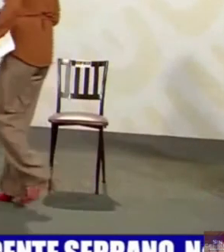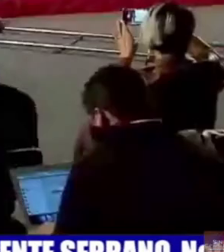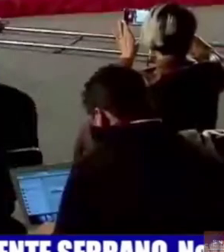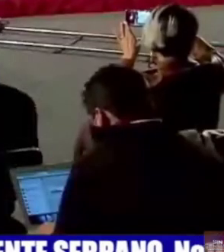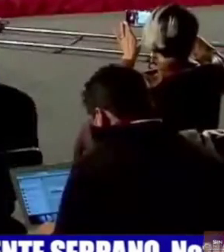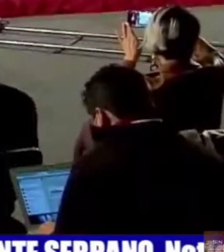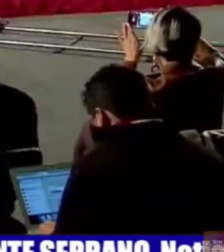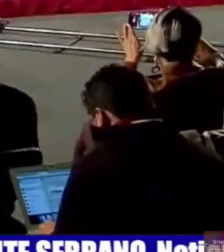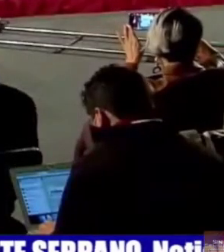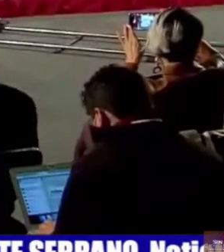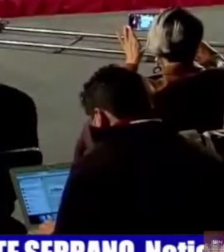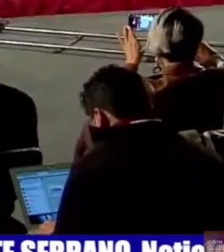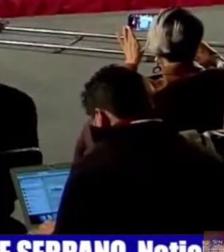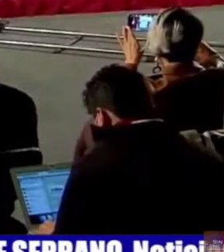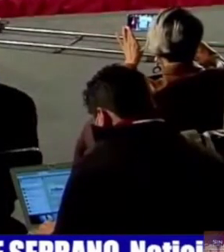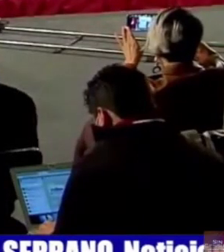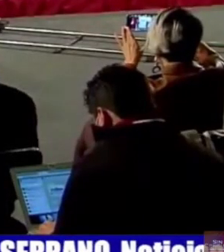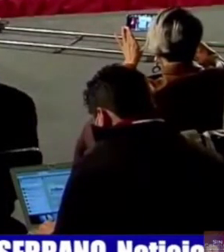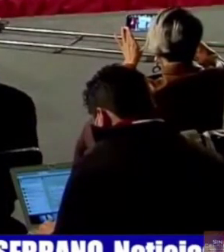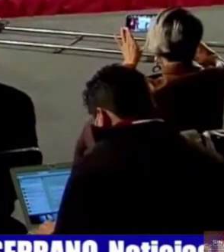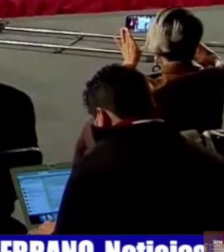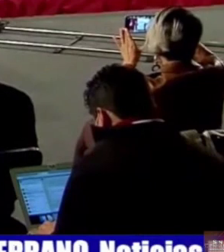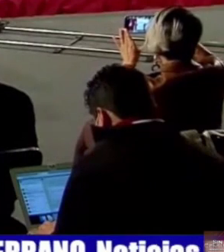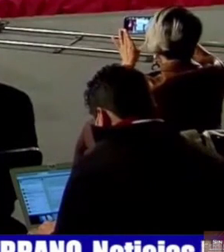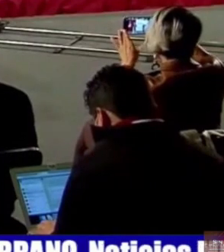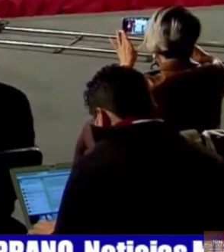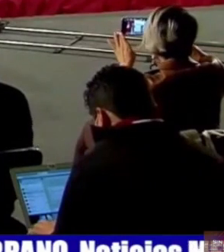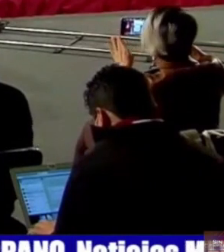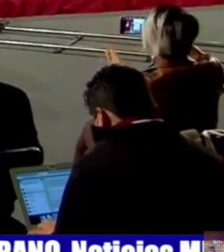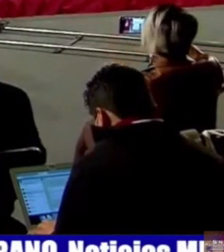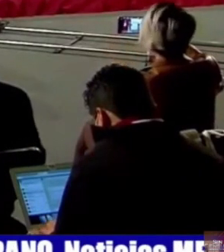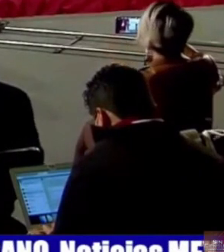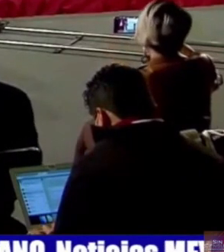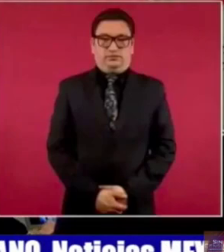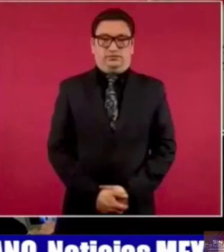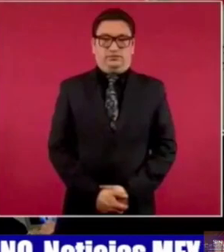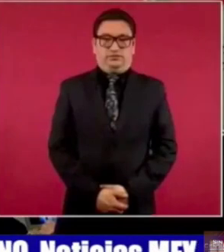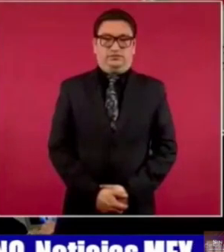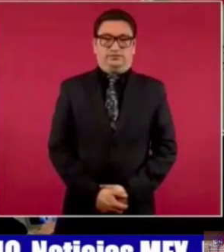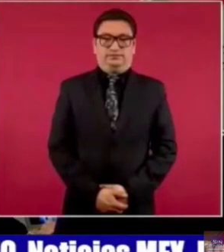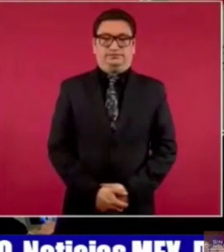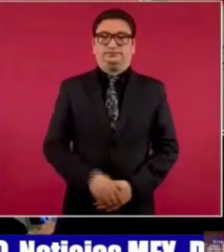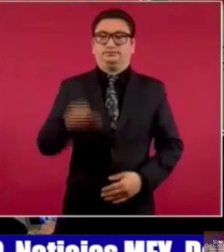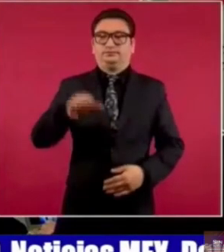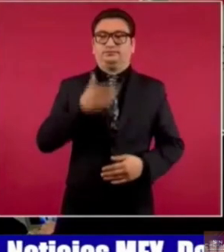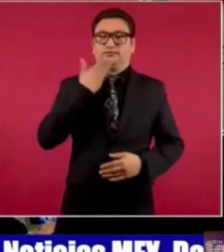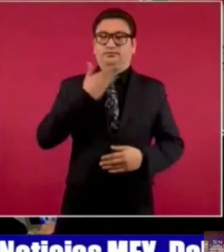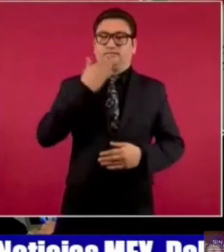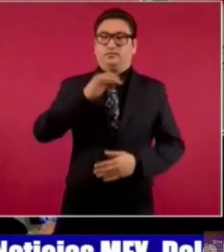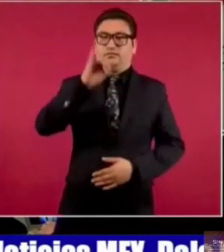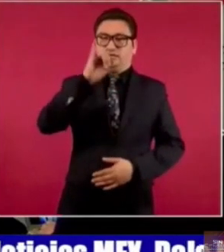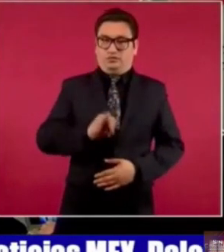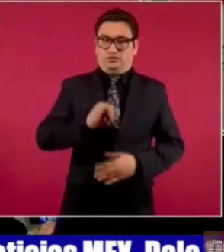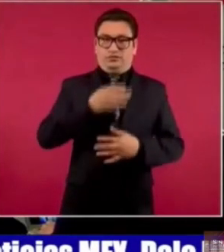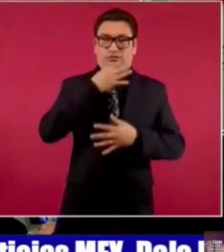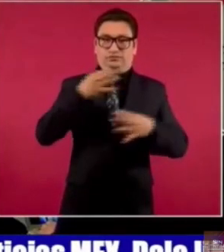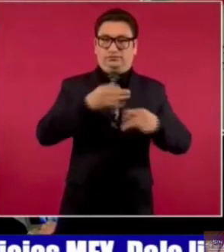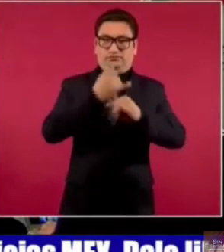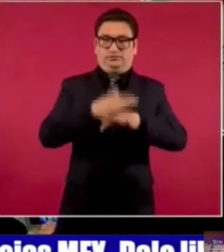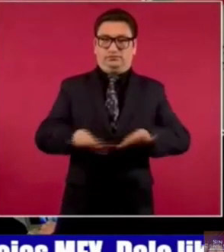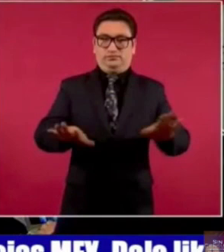Bueno, vamos a informar como todos los jueves sobre